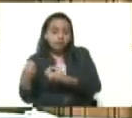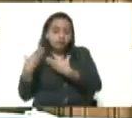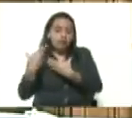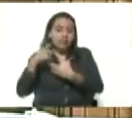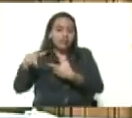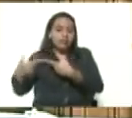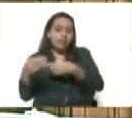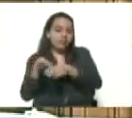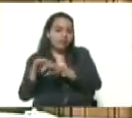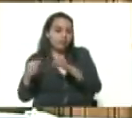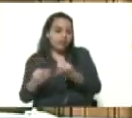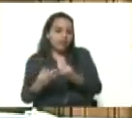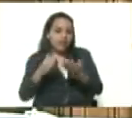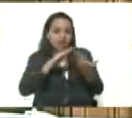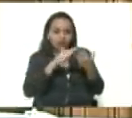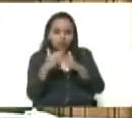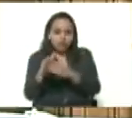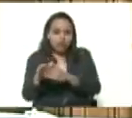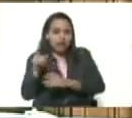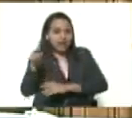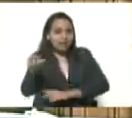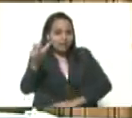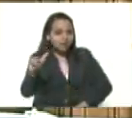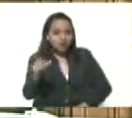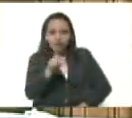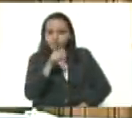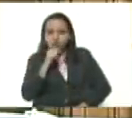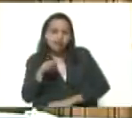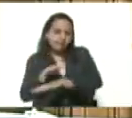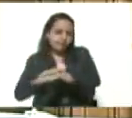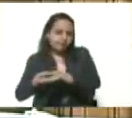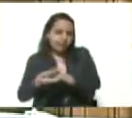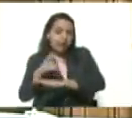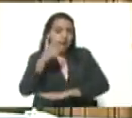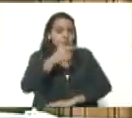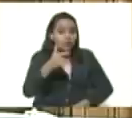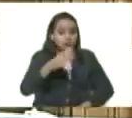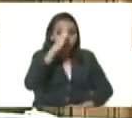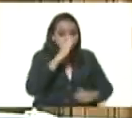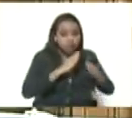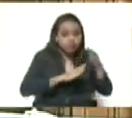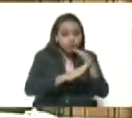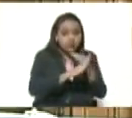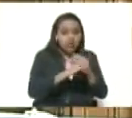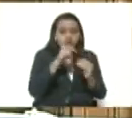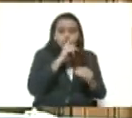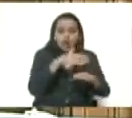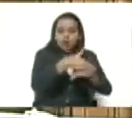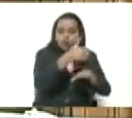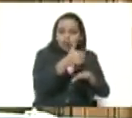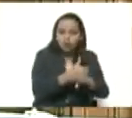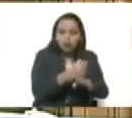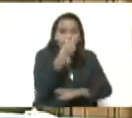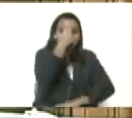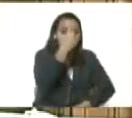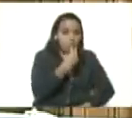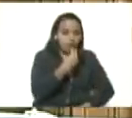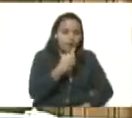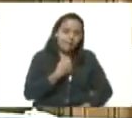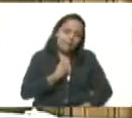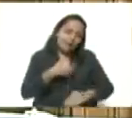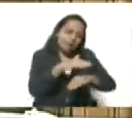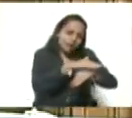familia y a las comunidades. A los humildes que no tienen culpa, al pobre mi